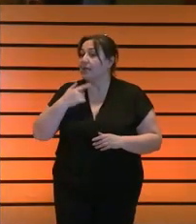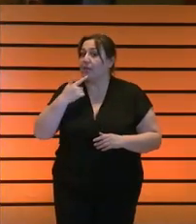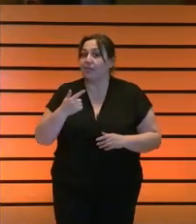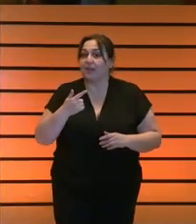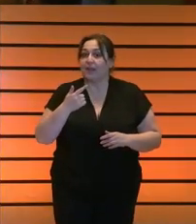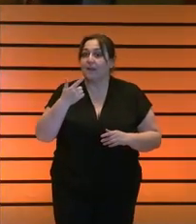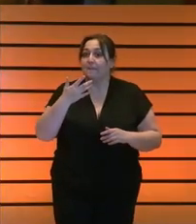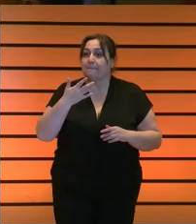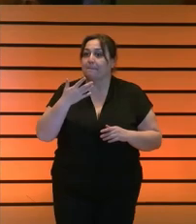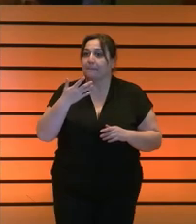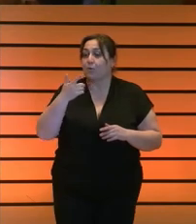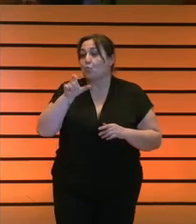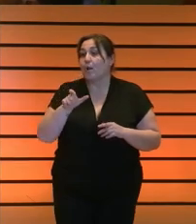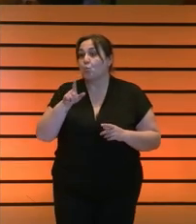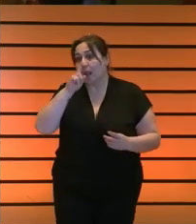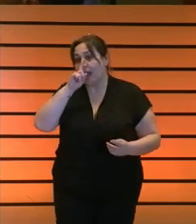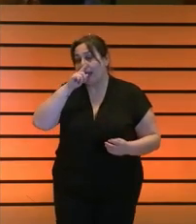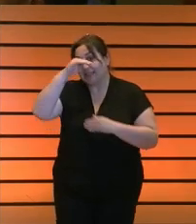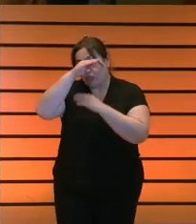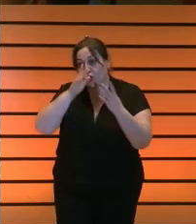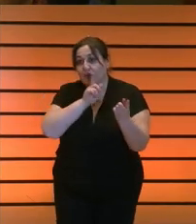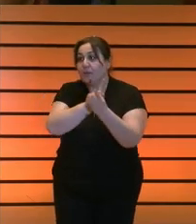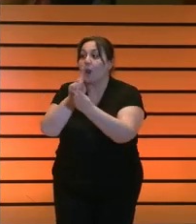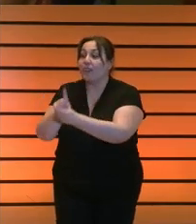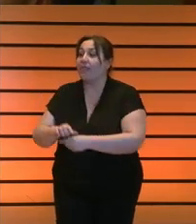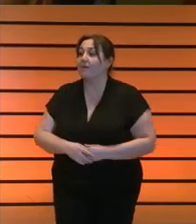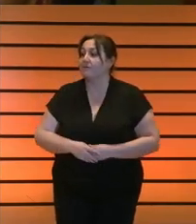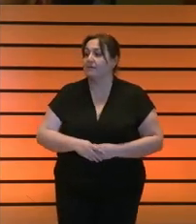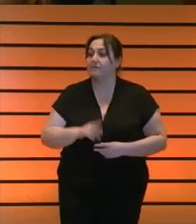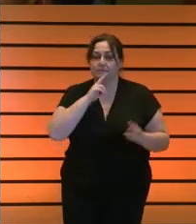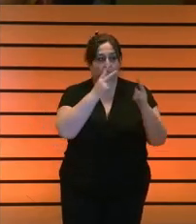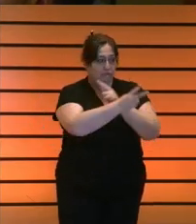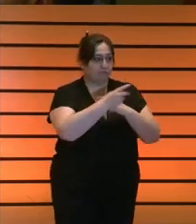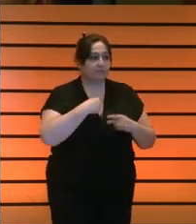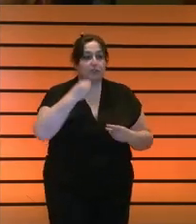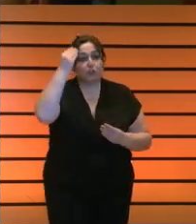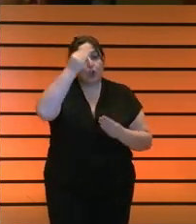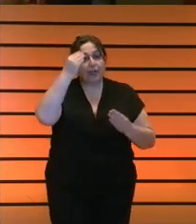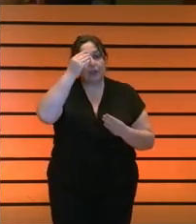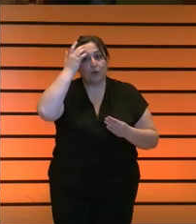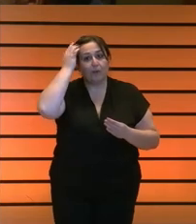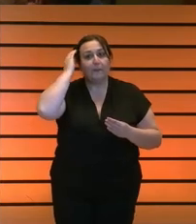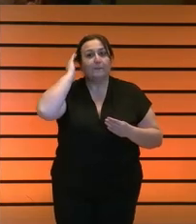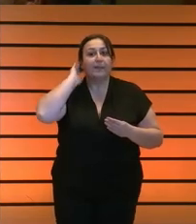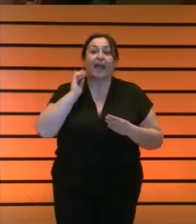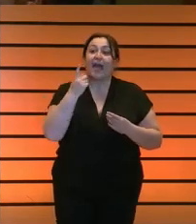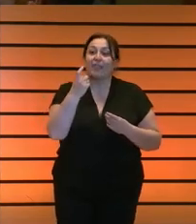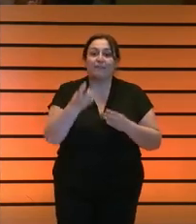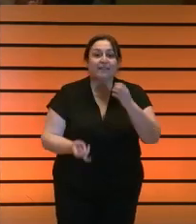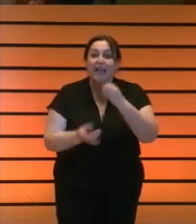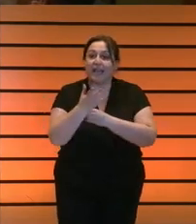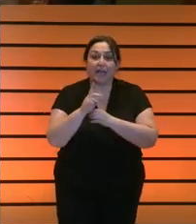habido individualizado yo creo que tenemos que generar